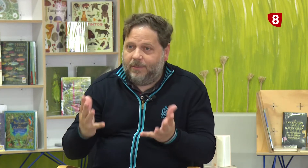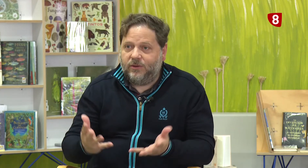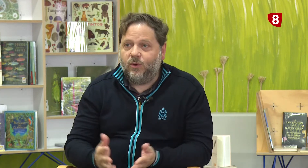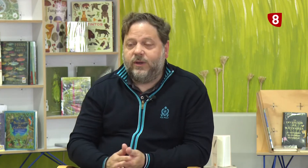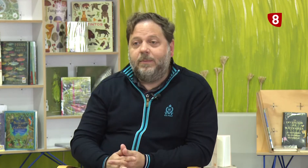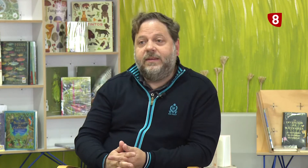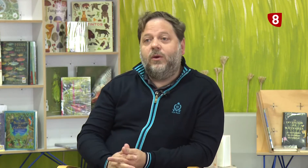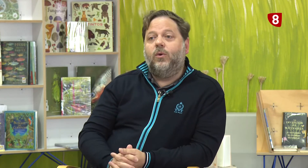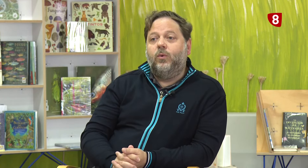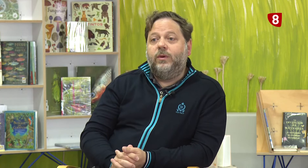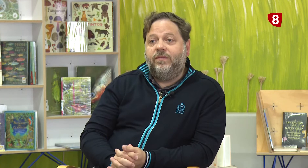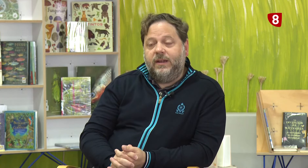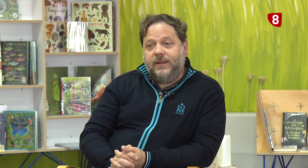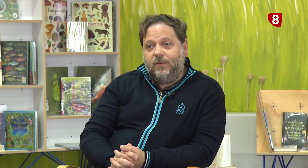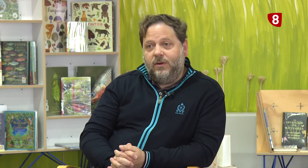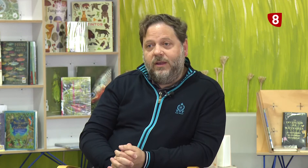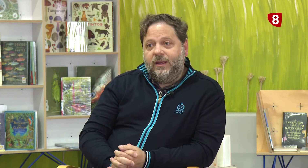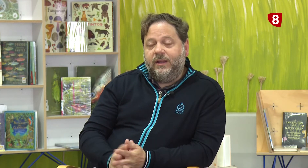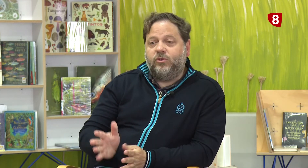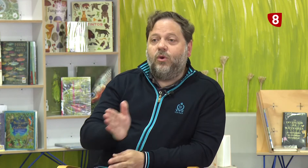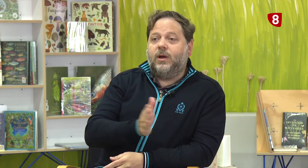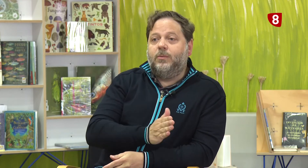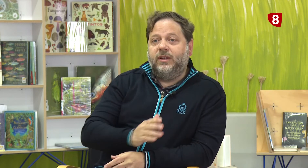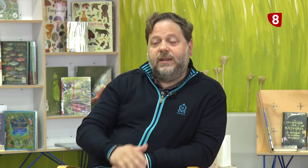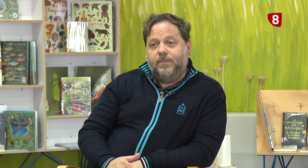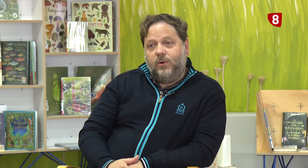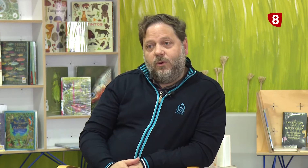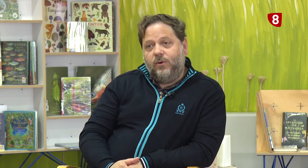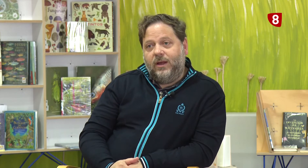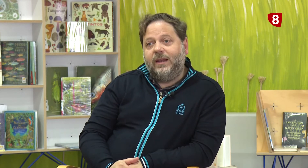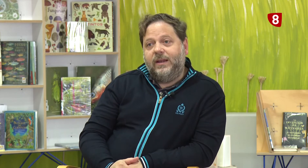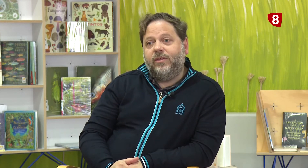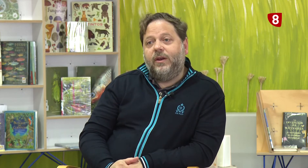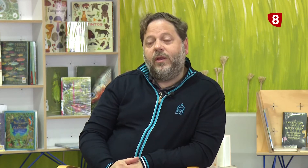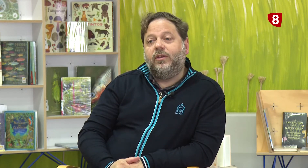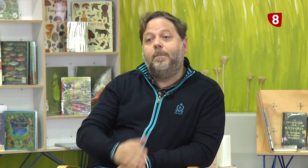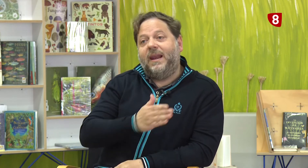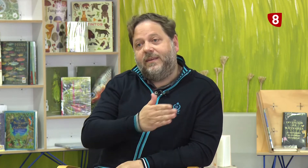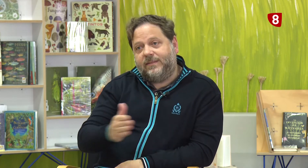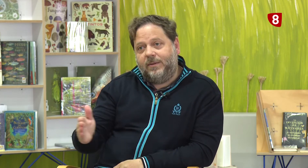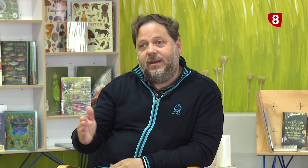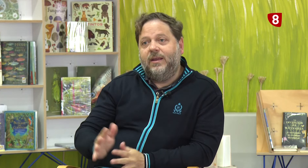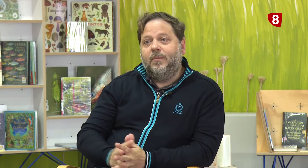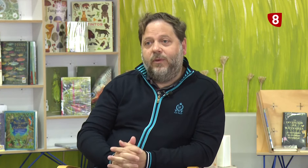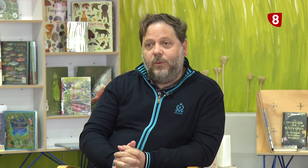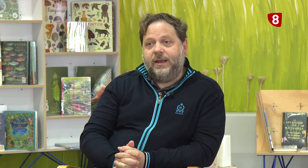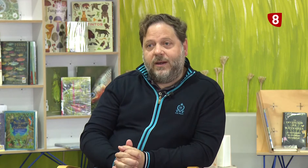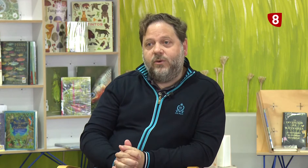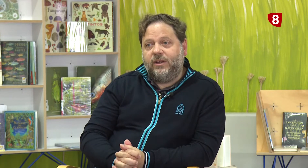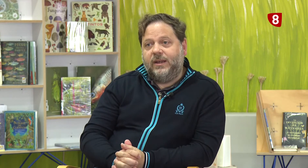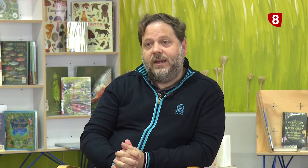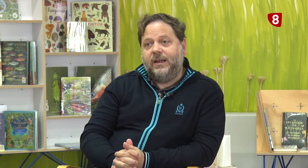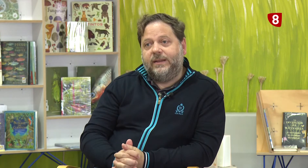así hablando coloquialmente un infinitivo, entonces colocamos el tiempo al inicio de la oración para ya saber poder